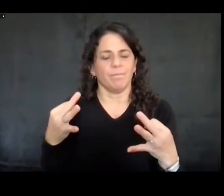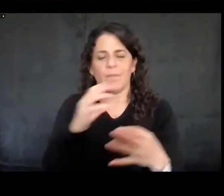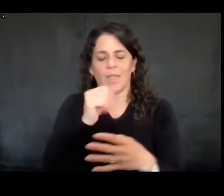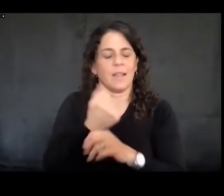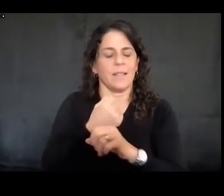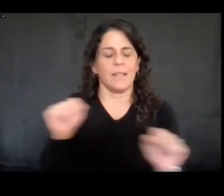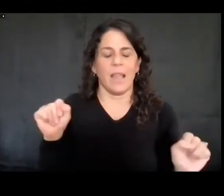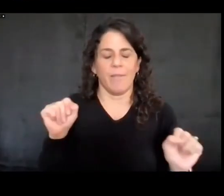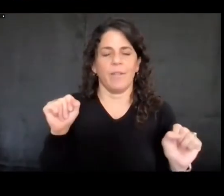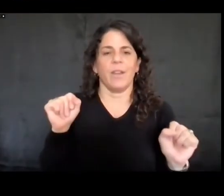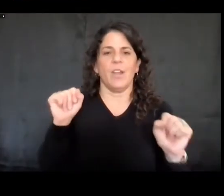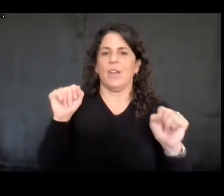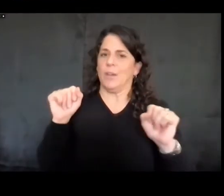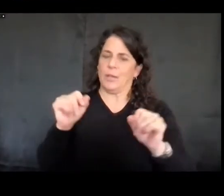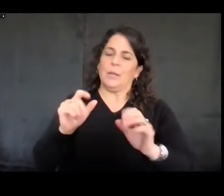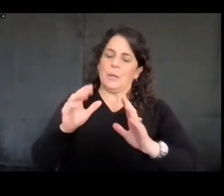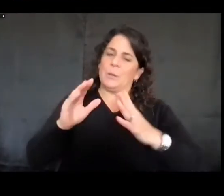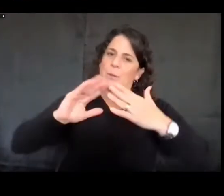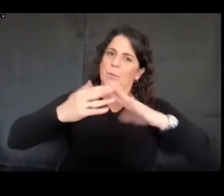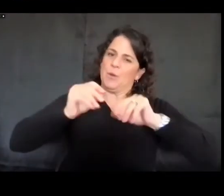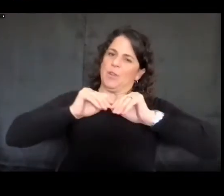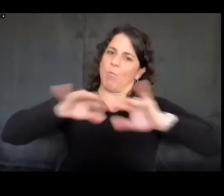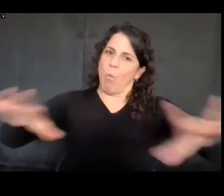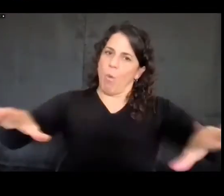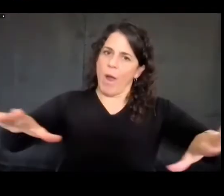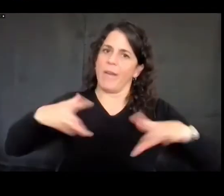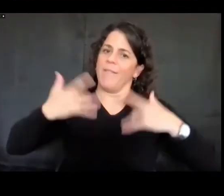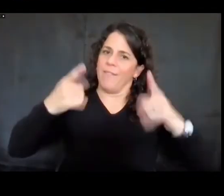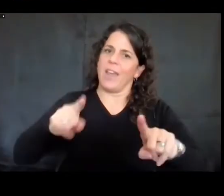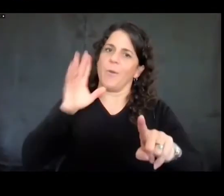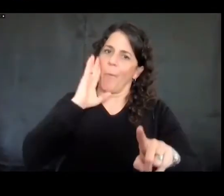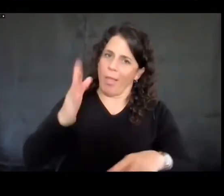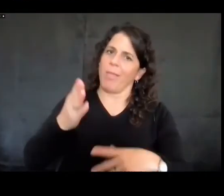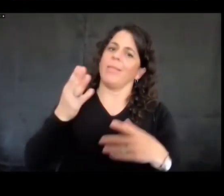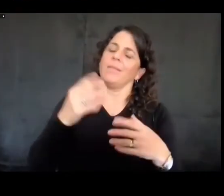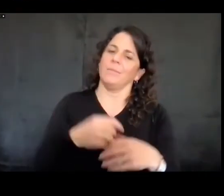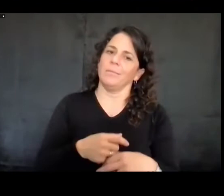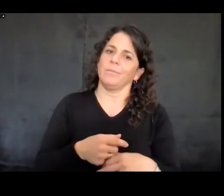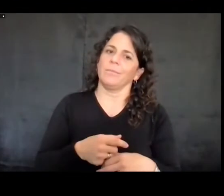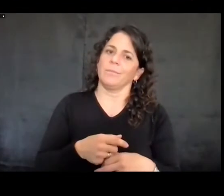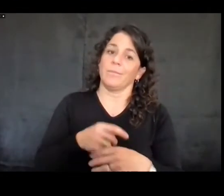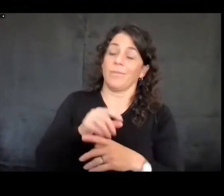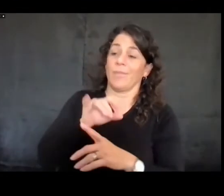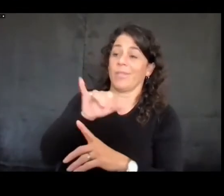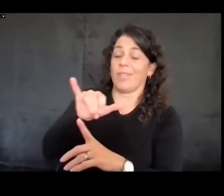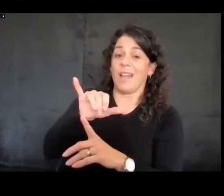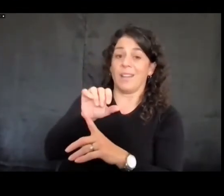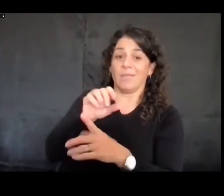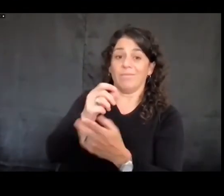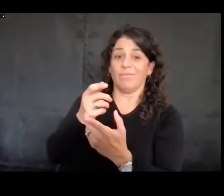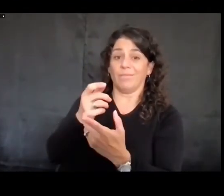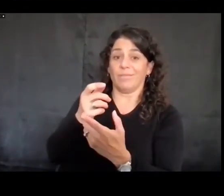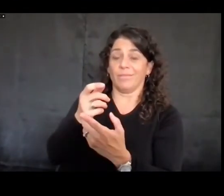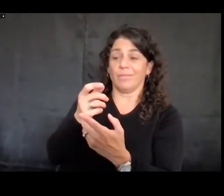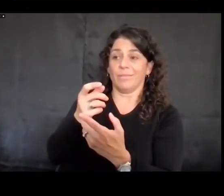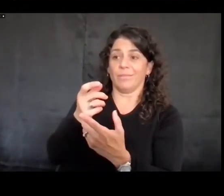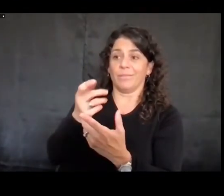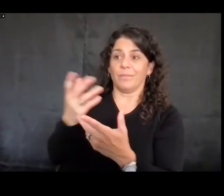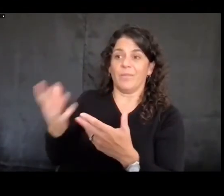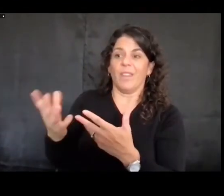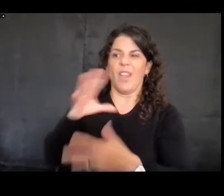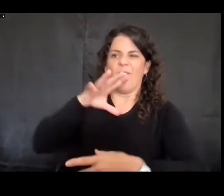un escenario para propagar el virus y no es parte de nuestro